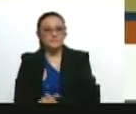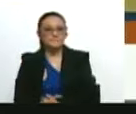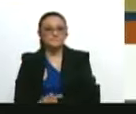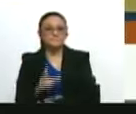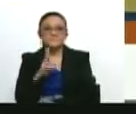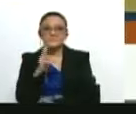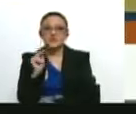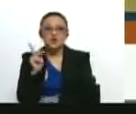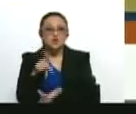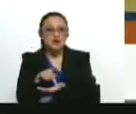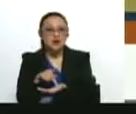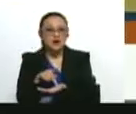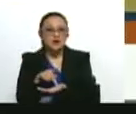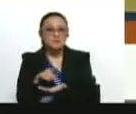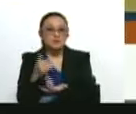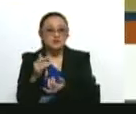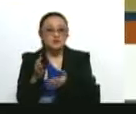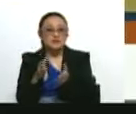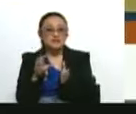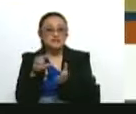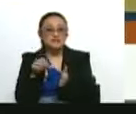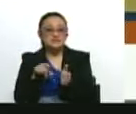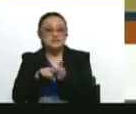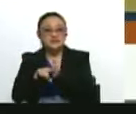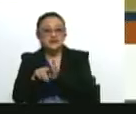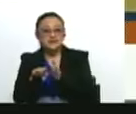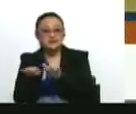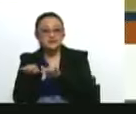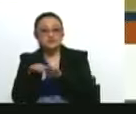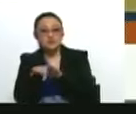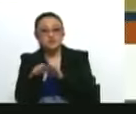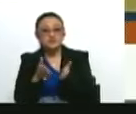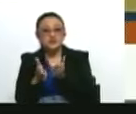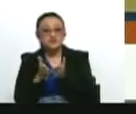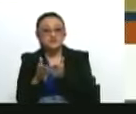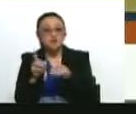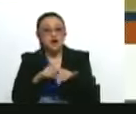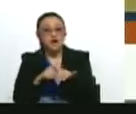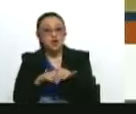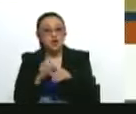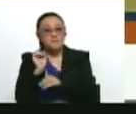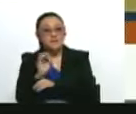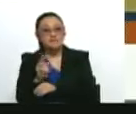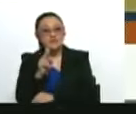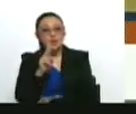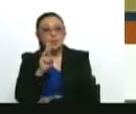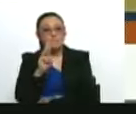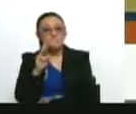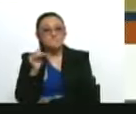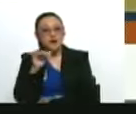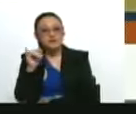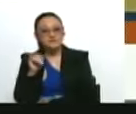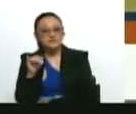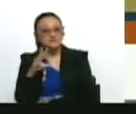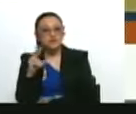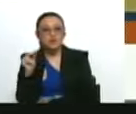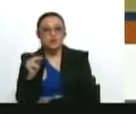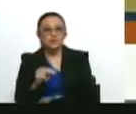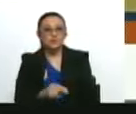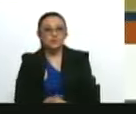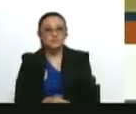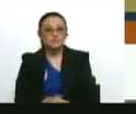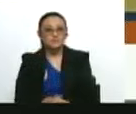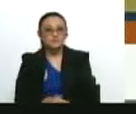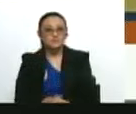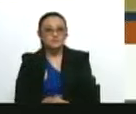No llegamos y donde hay una estación de servicio, llegamos nosotros y decimos a qué hora mandan las UPAs. No.